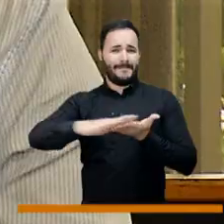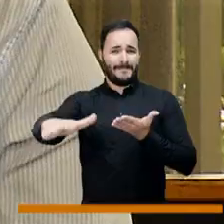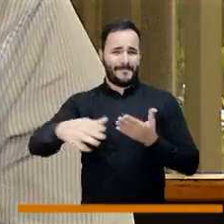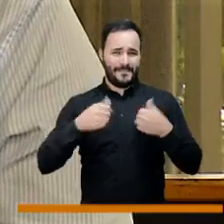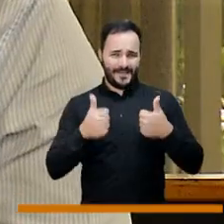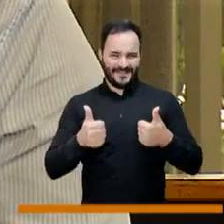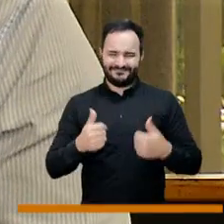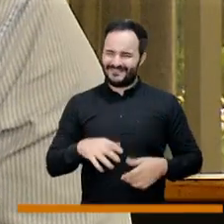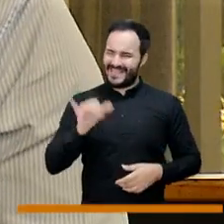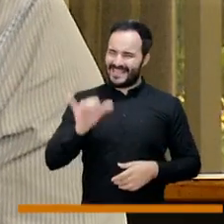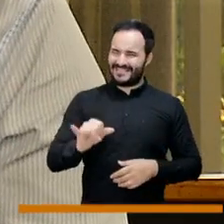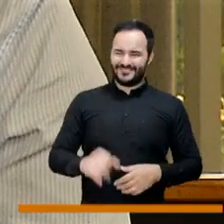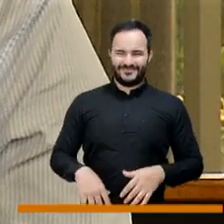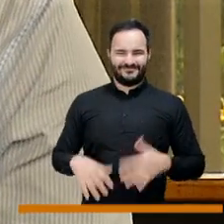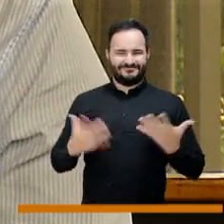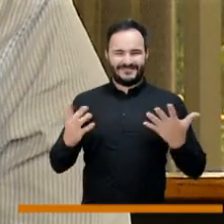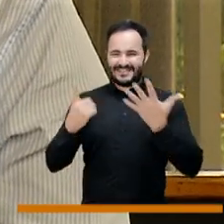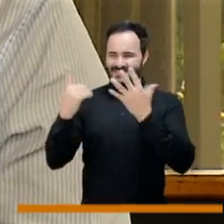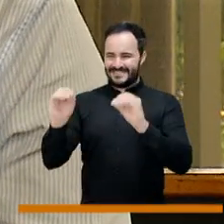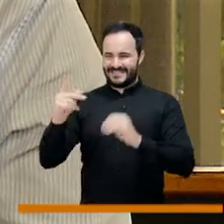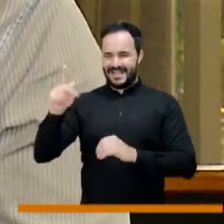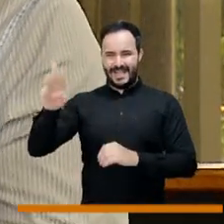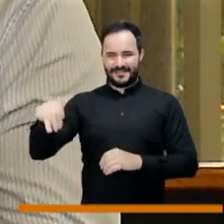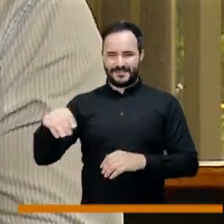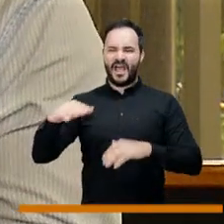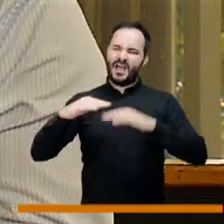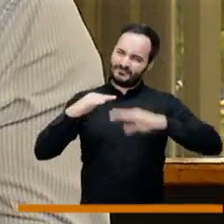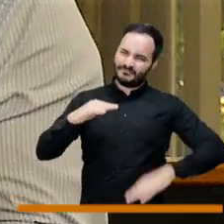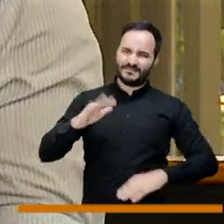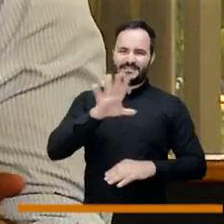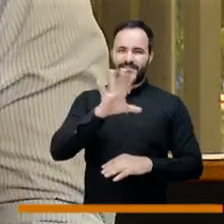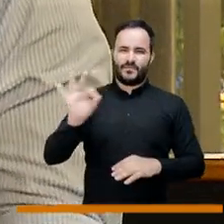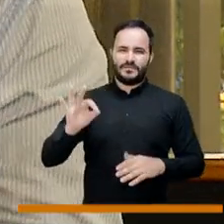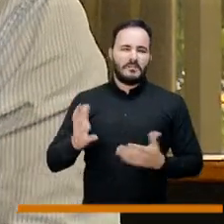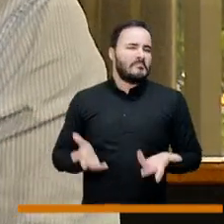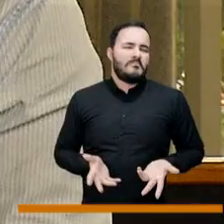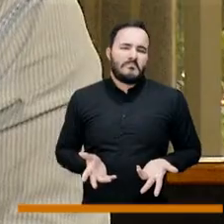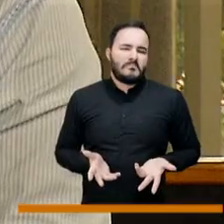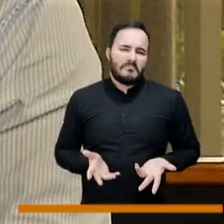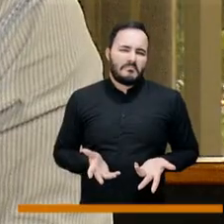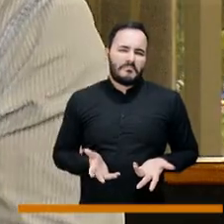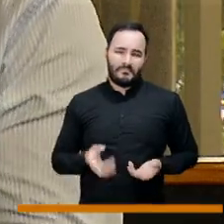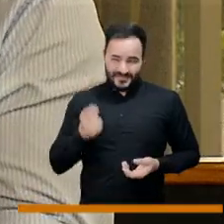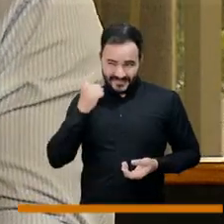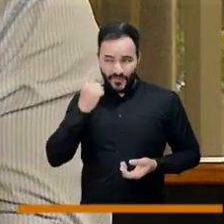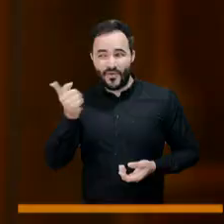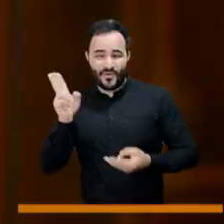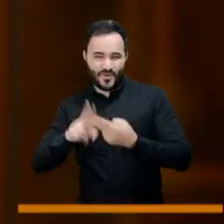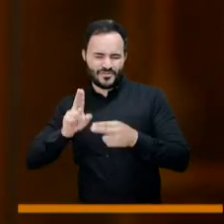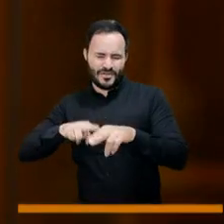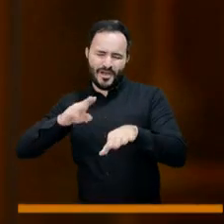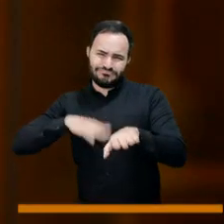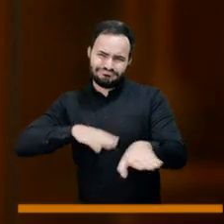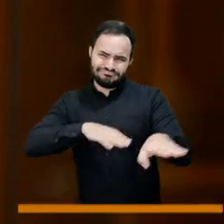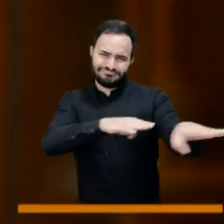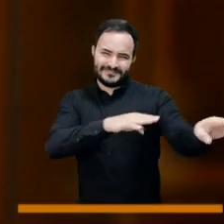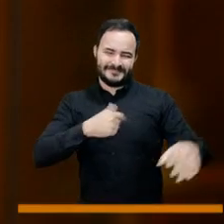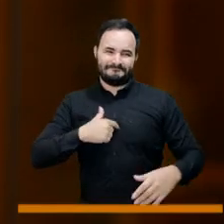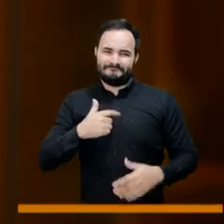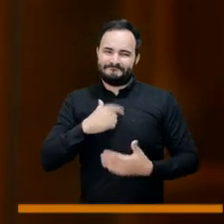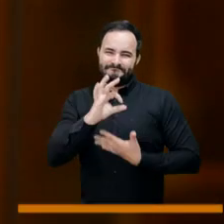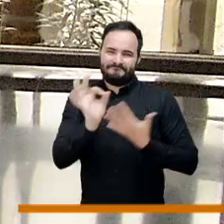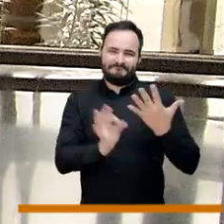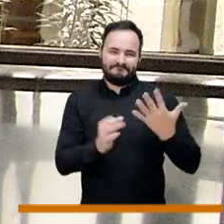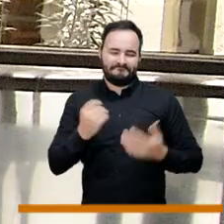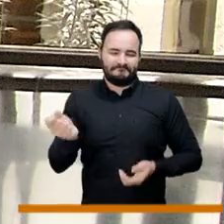excepcional. Entonces, que rebajaron eso de 60 a 50, si la gente no puede andar en la 80 más de 30 kilómetros por hora, entonces no le veo sentido a eso.